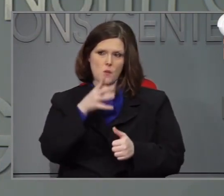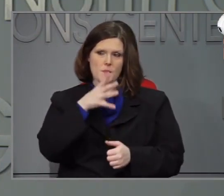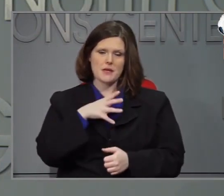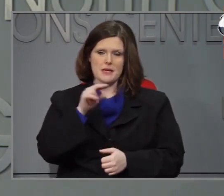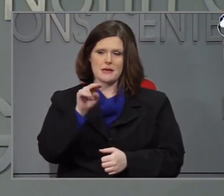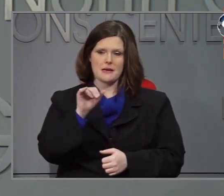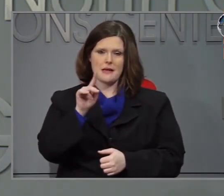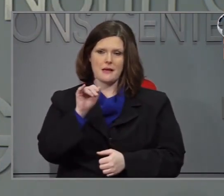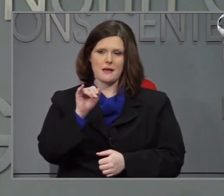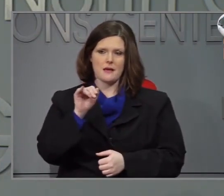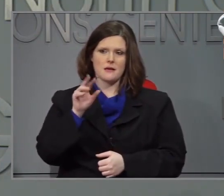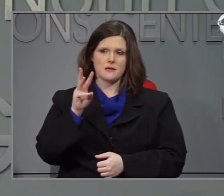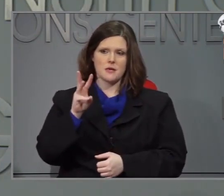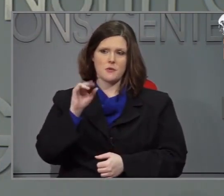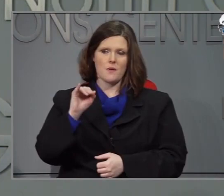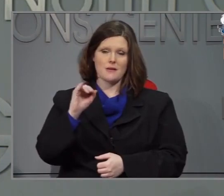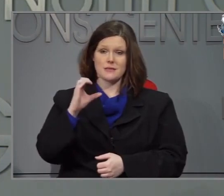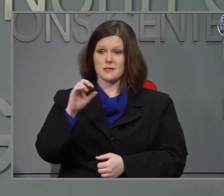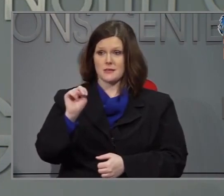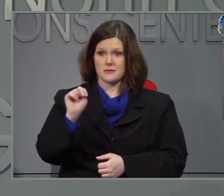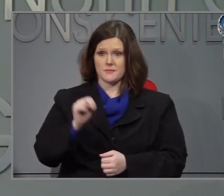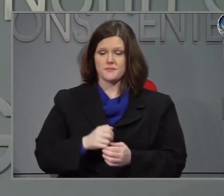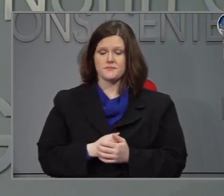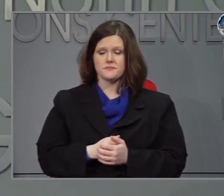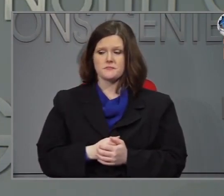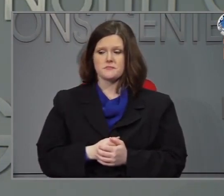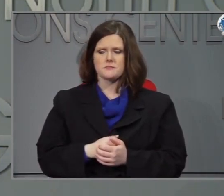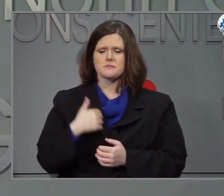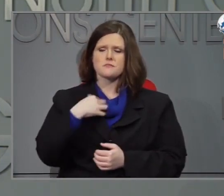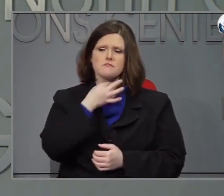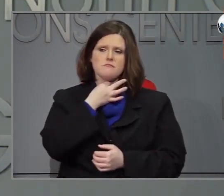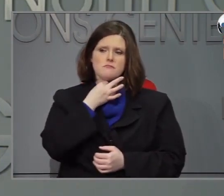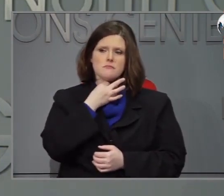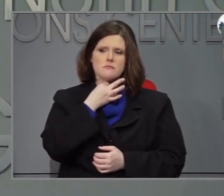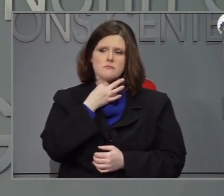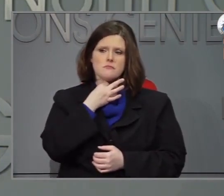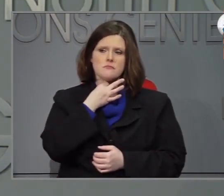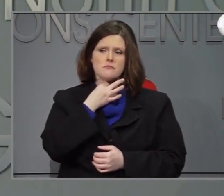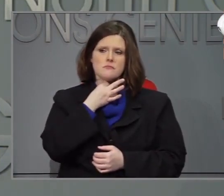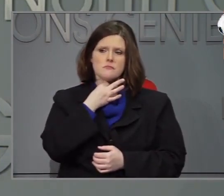o la hablan y quejas ante w dt n